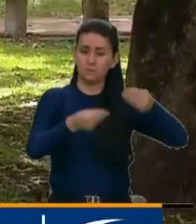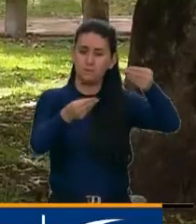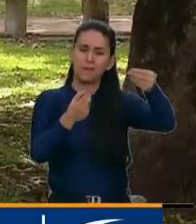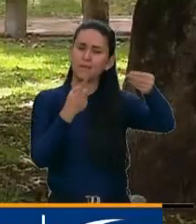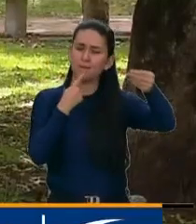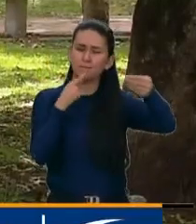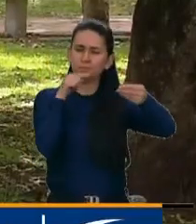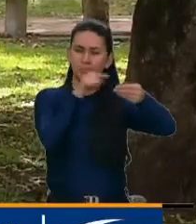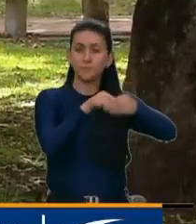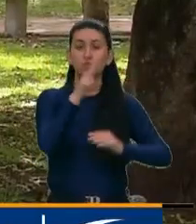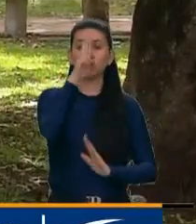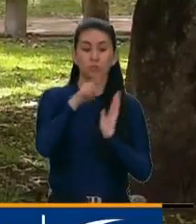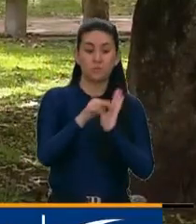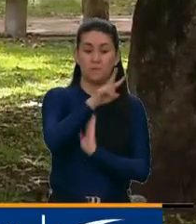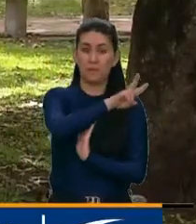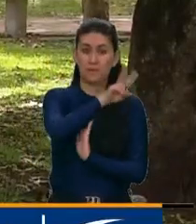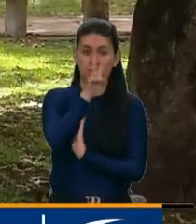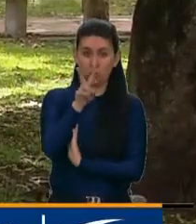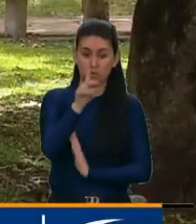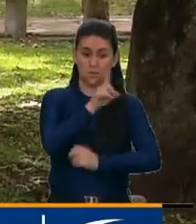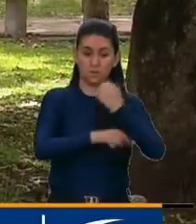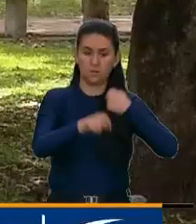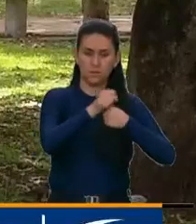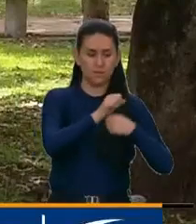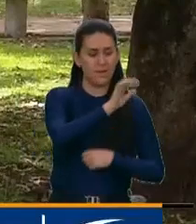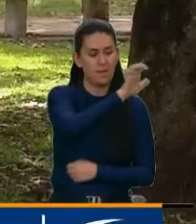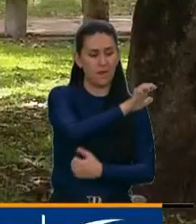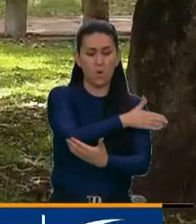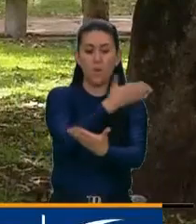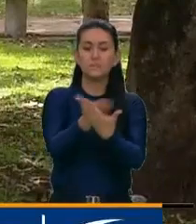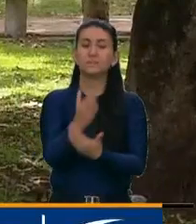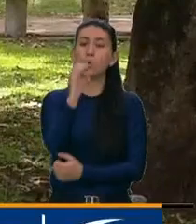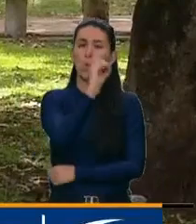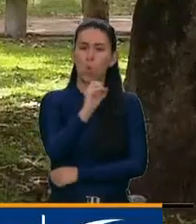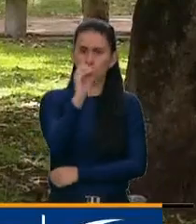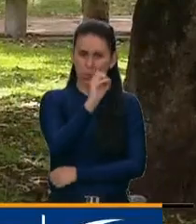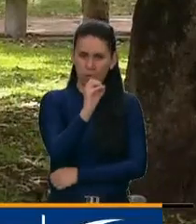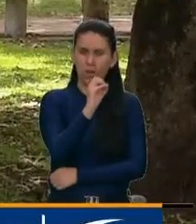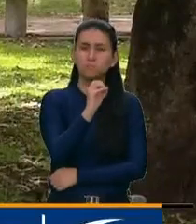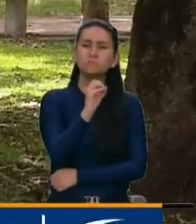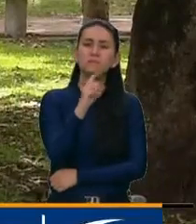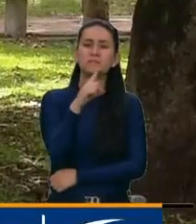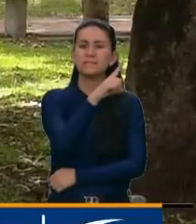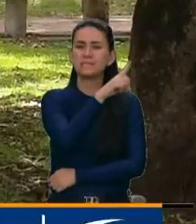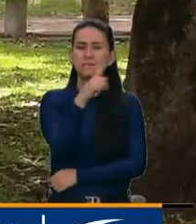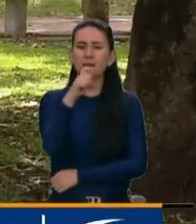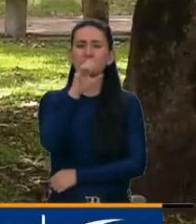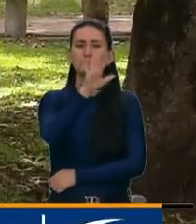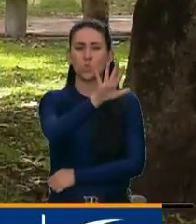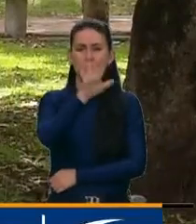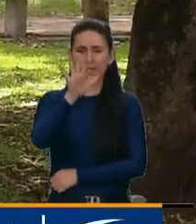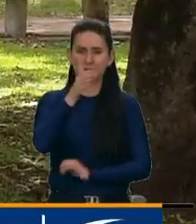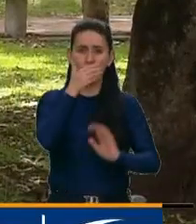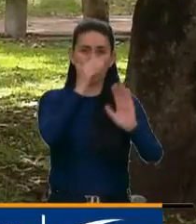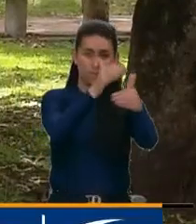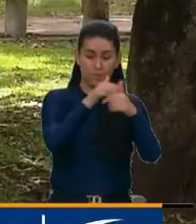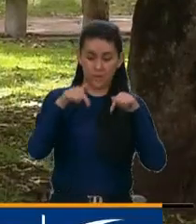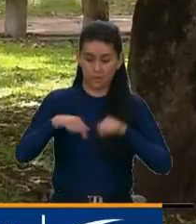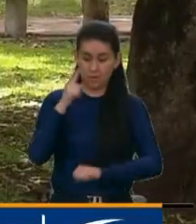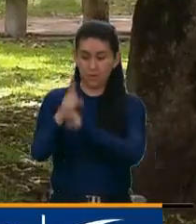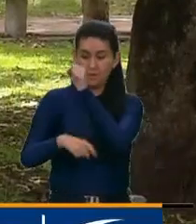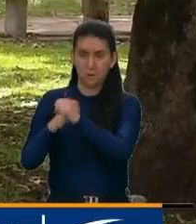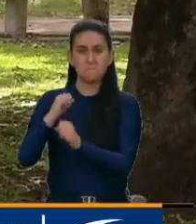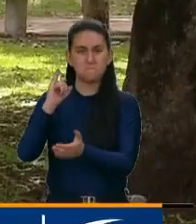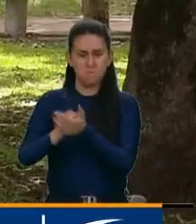En 2022, entre el 1 de enero a octubre del año pasado, se presentaron 155 casos y este año, para el mismo